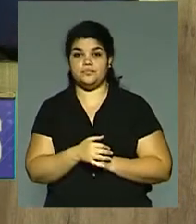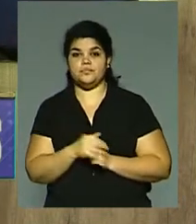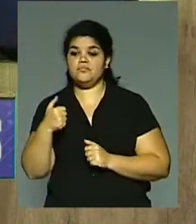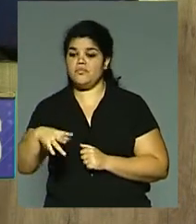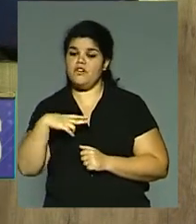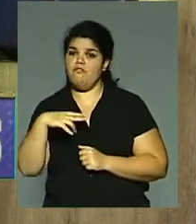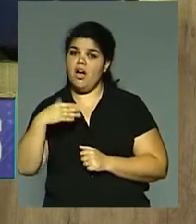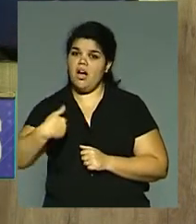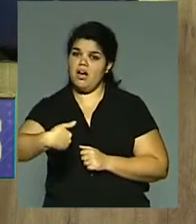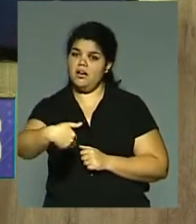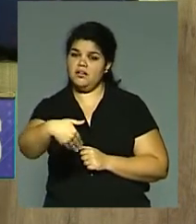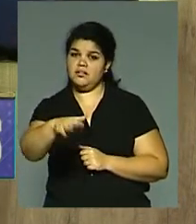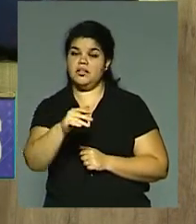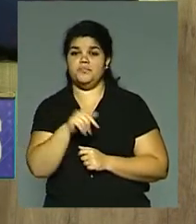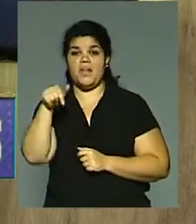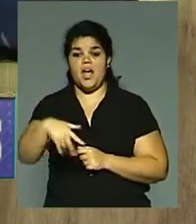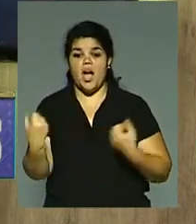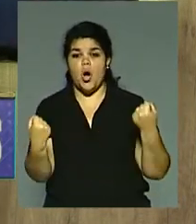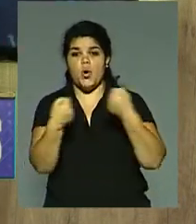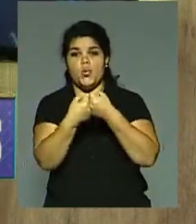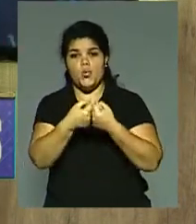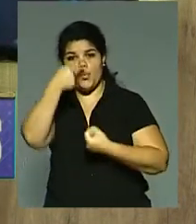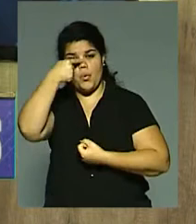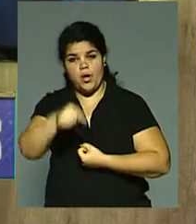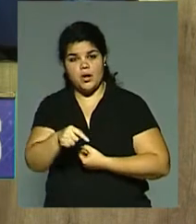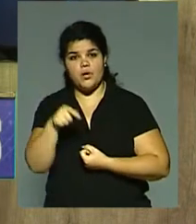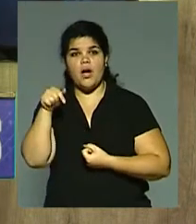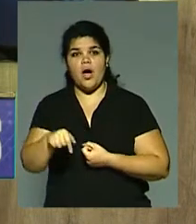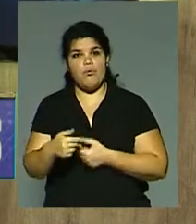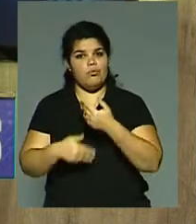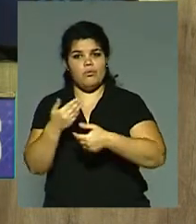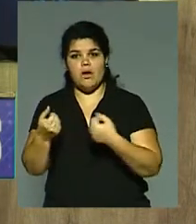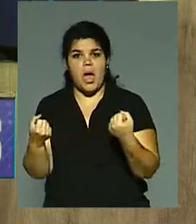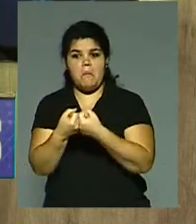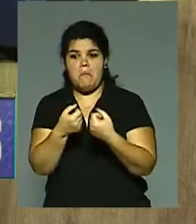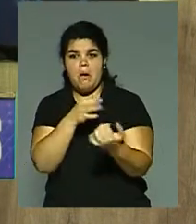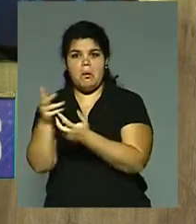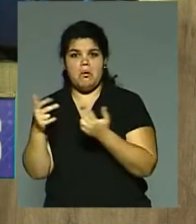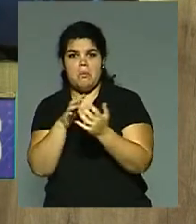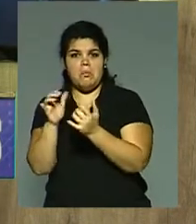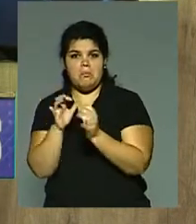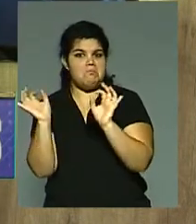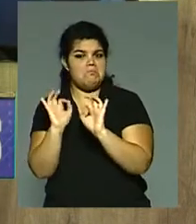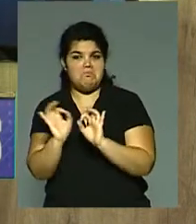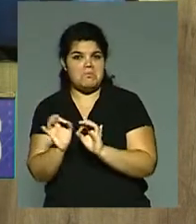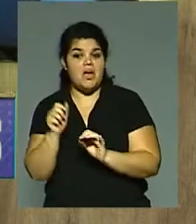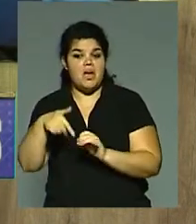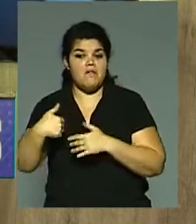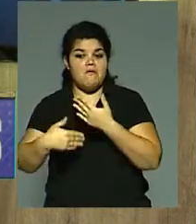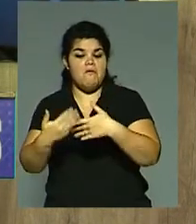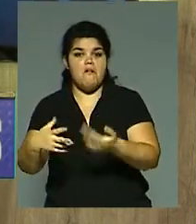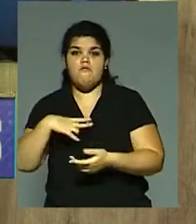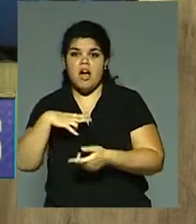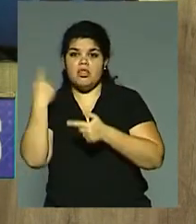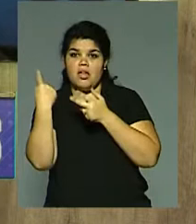mucho, sobre todo porque el acuerdo, que por ahora está frío, deberían darse una serie de condiciones y una de